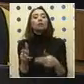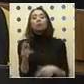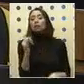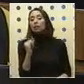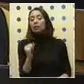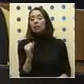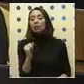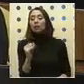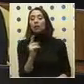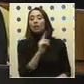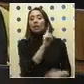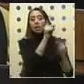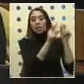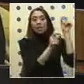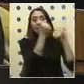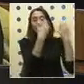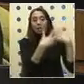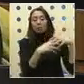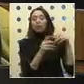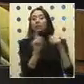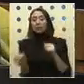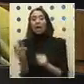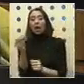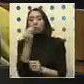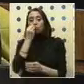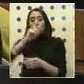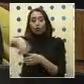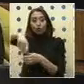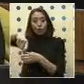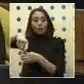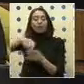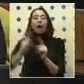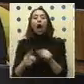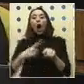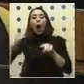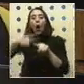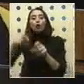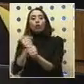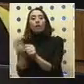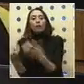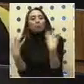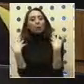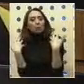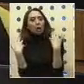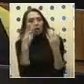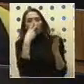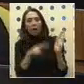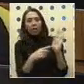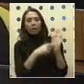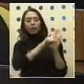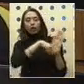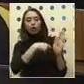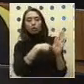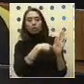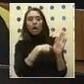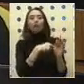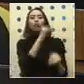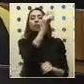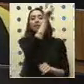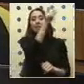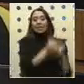hacen realizar labores que no corresponden a su contrato. Y además realizan interpretaciones bastante torcidas de la